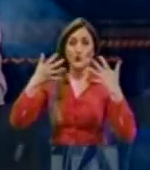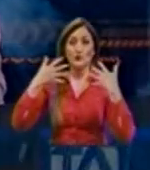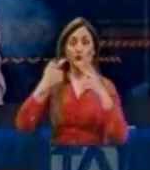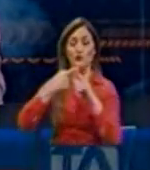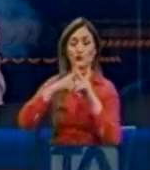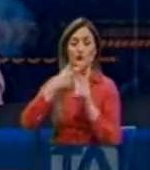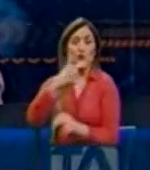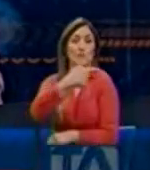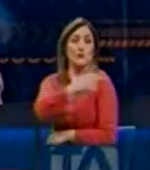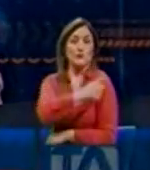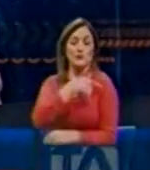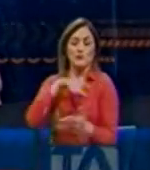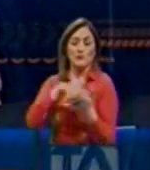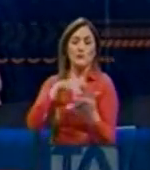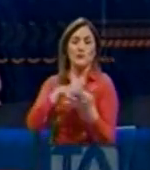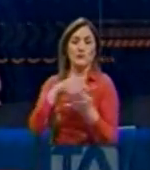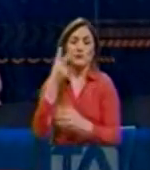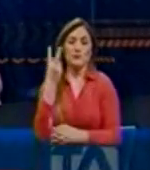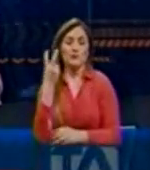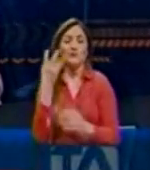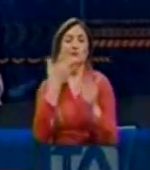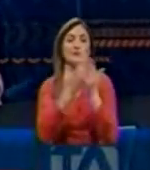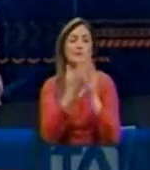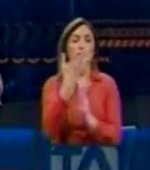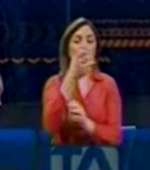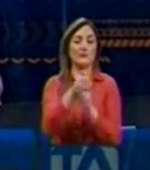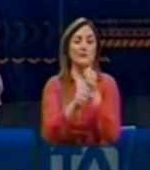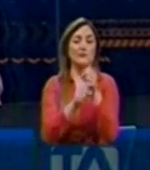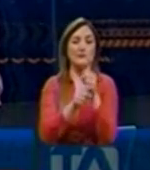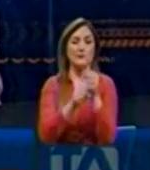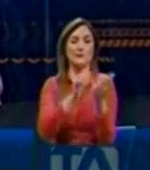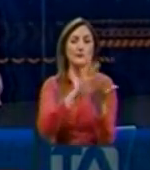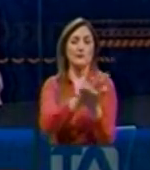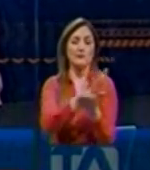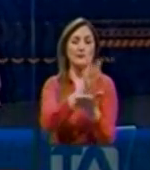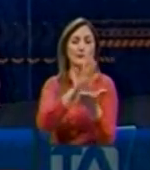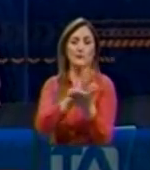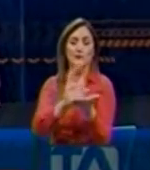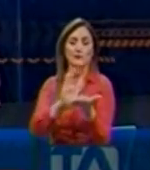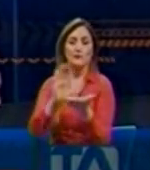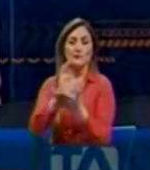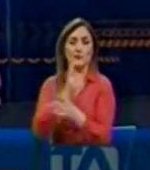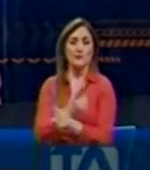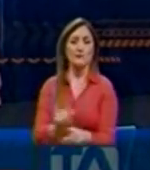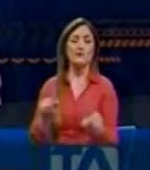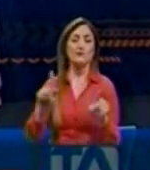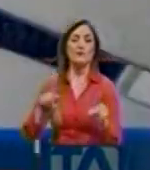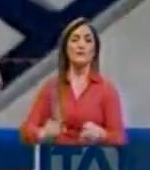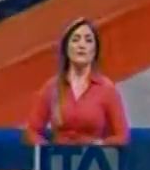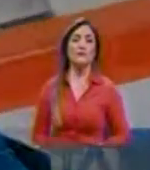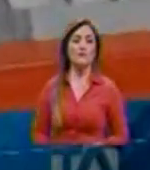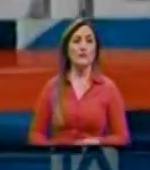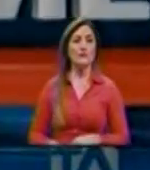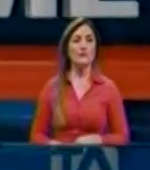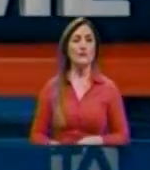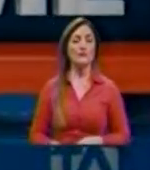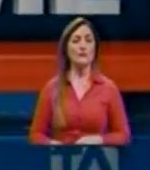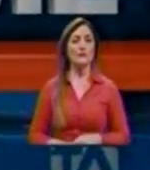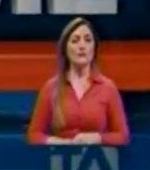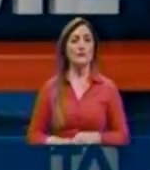la vacunación de estudiantes entre 12 y 15 años en las unidades educativas. Valerie Villalba informa.